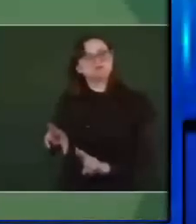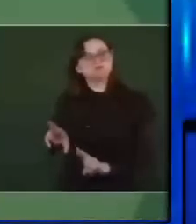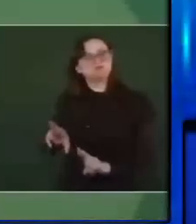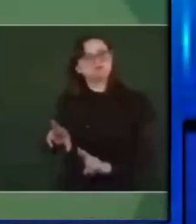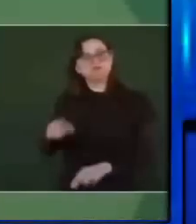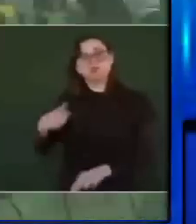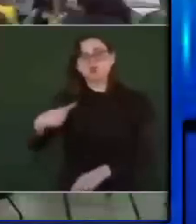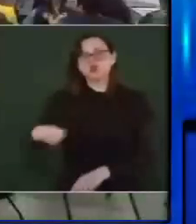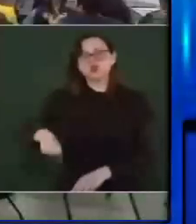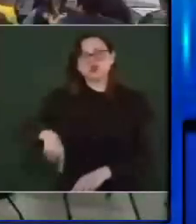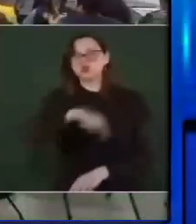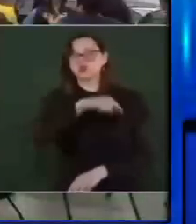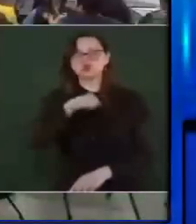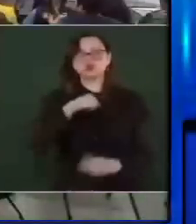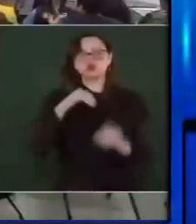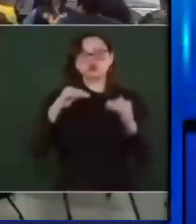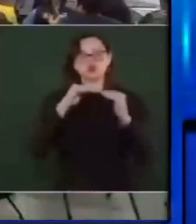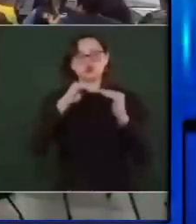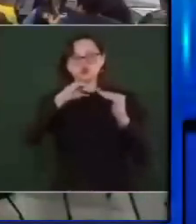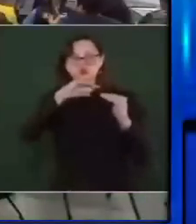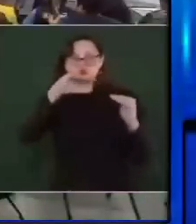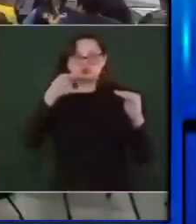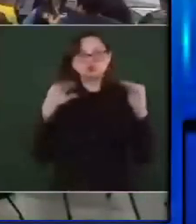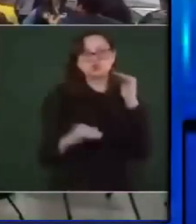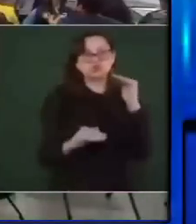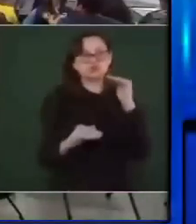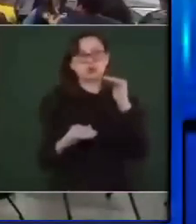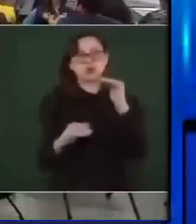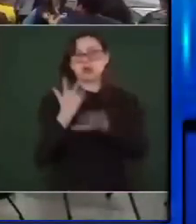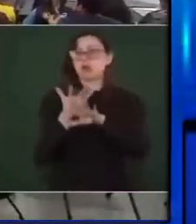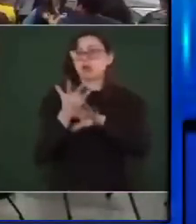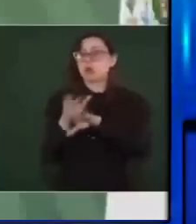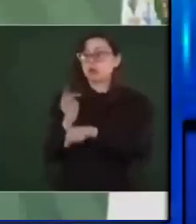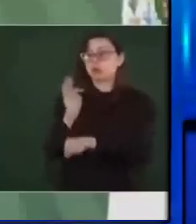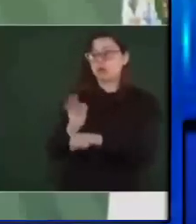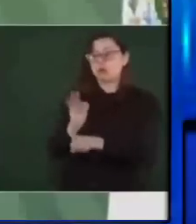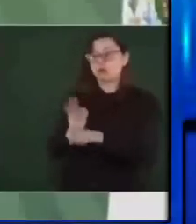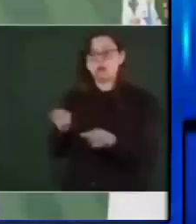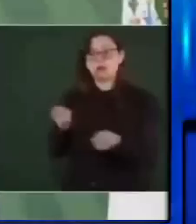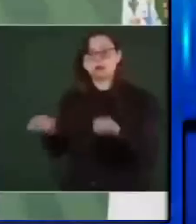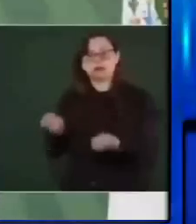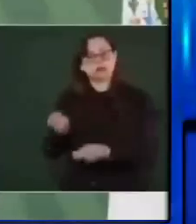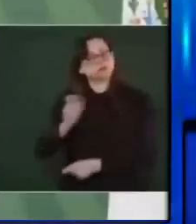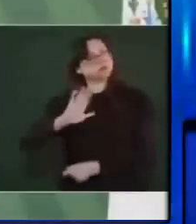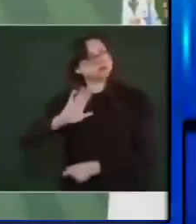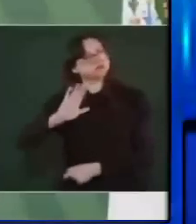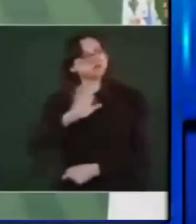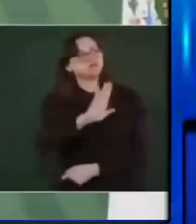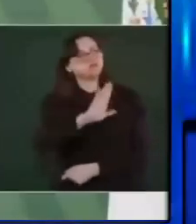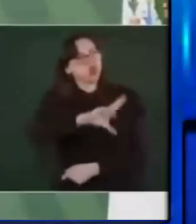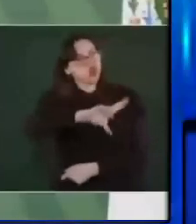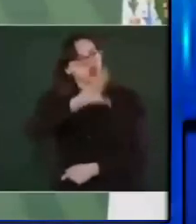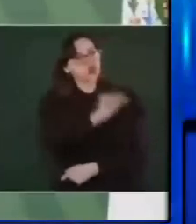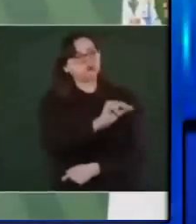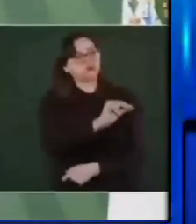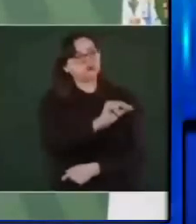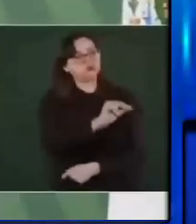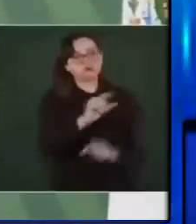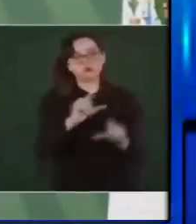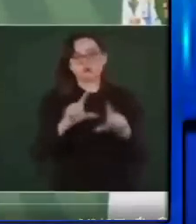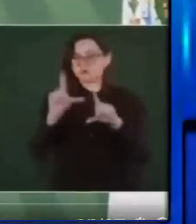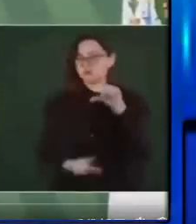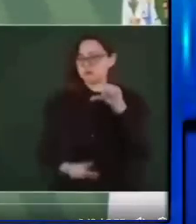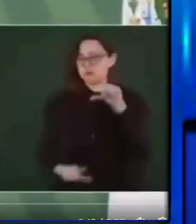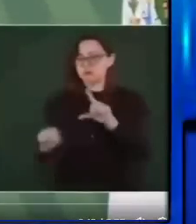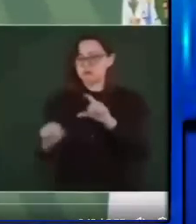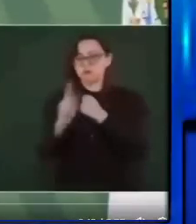somos un protectorado de Estados Unidos ni una colonia de Estados Unidos México es un país